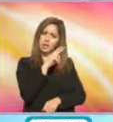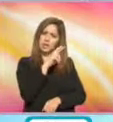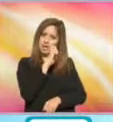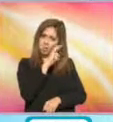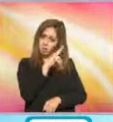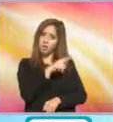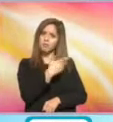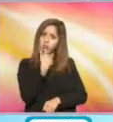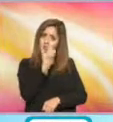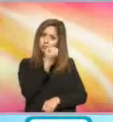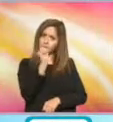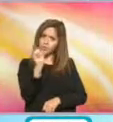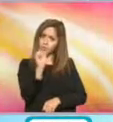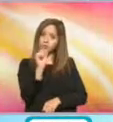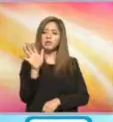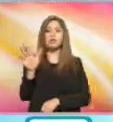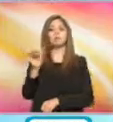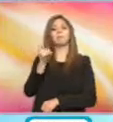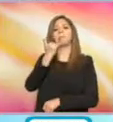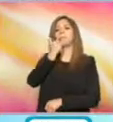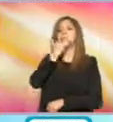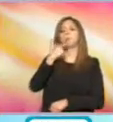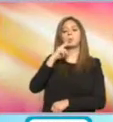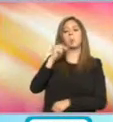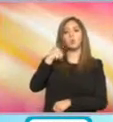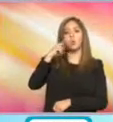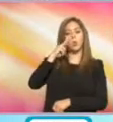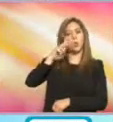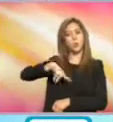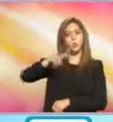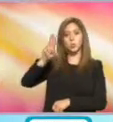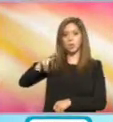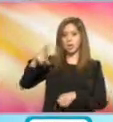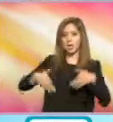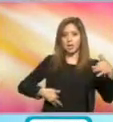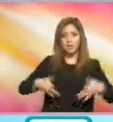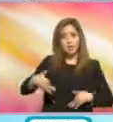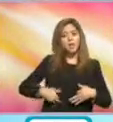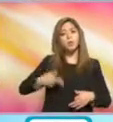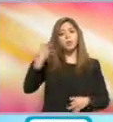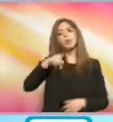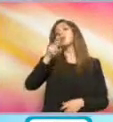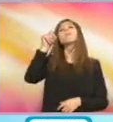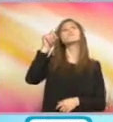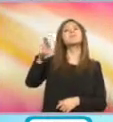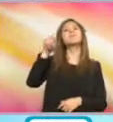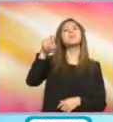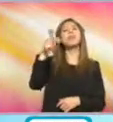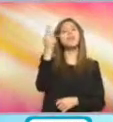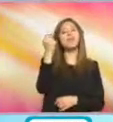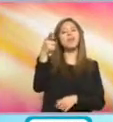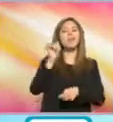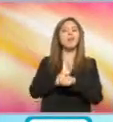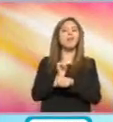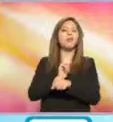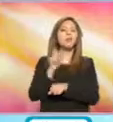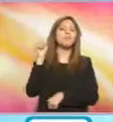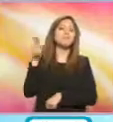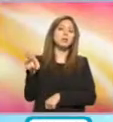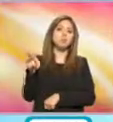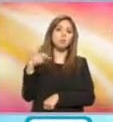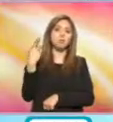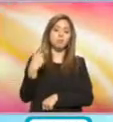he sí. visto en las telenovelas, y bueno, alguien me va a regañar, pero siempre hacen lo mismo, ¿no? Bueno, a lo mejor. Y entonces resulta que aquí